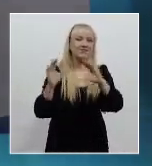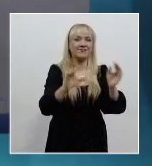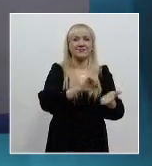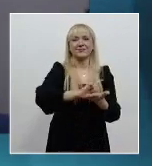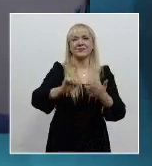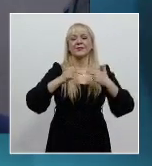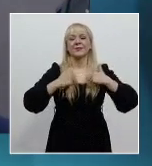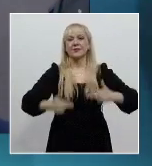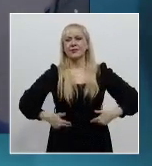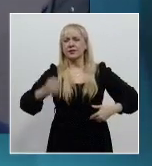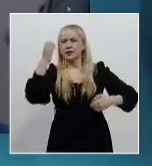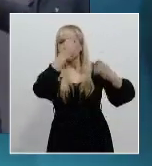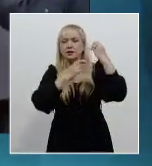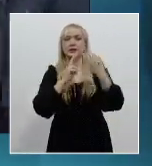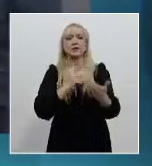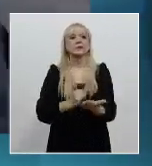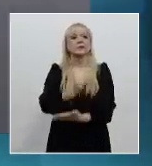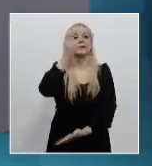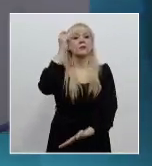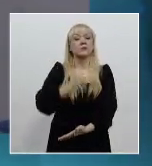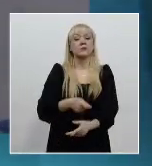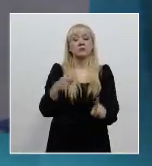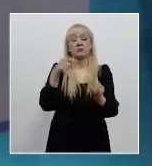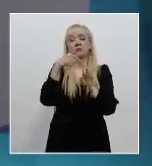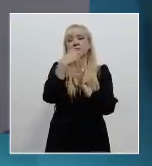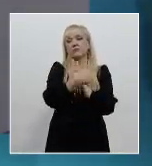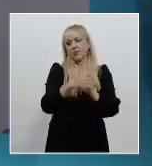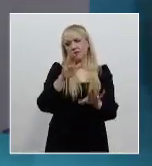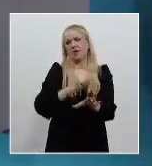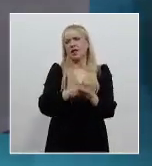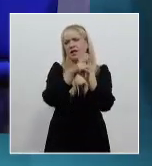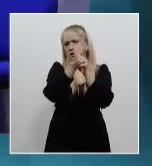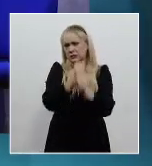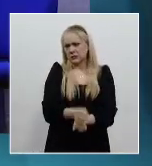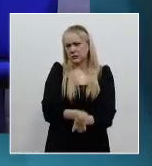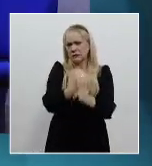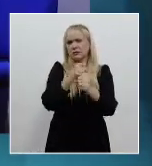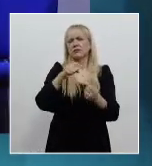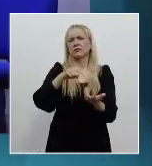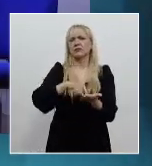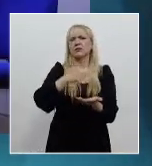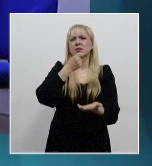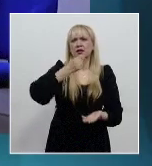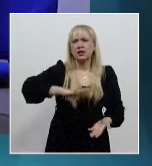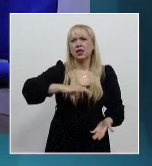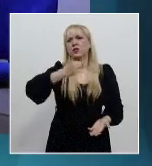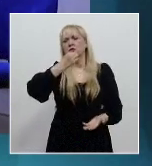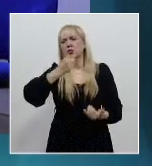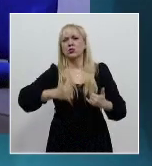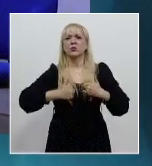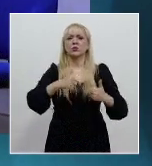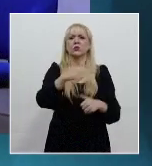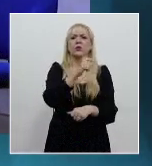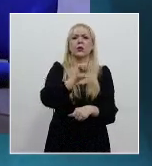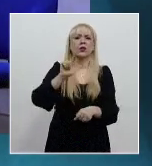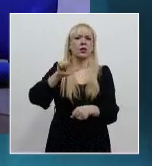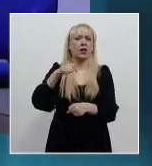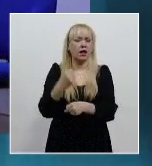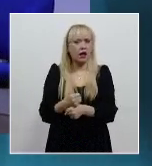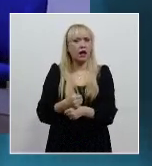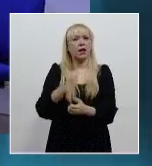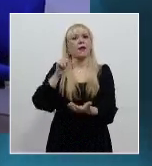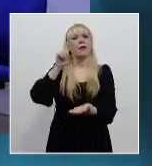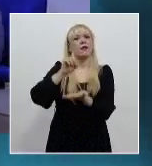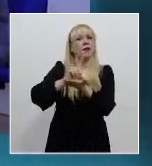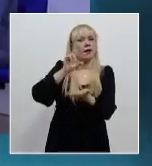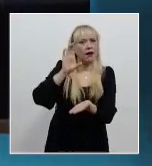en la que se analizarán sentencias relacionadas con grupos en situación de vulnerabilidad, niñas, niños y adolescentes, personas con